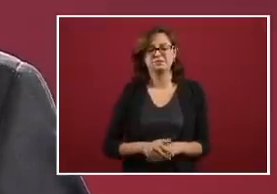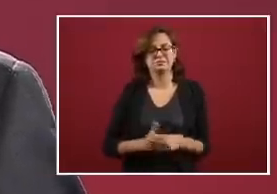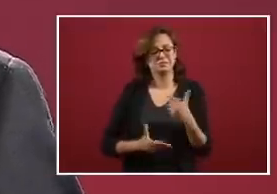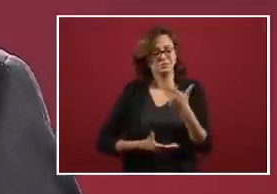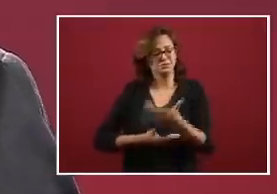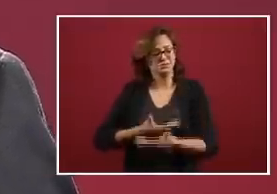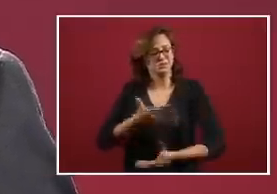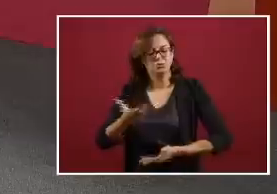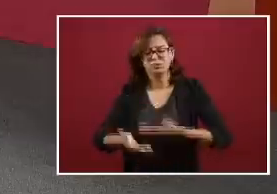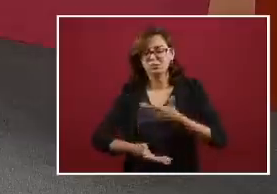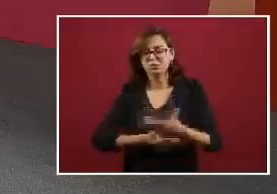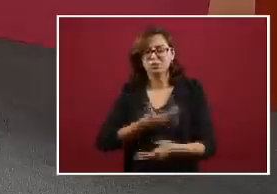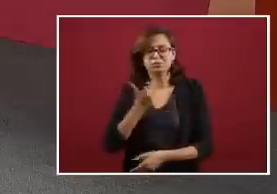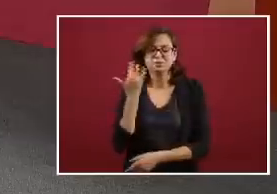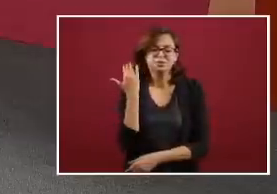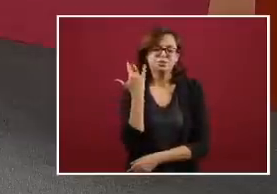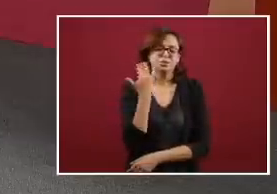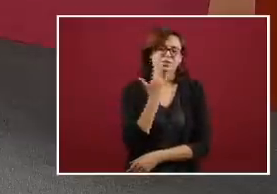sublime.